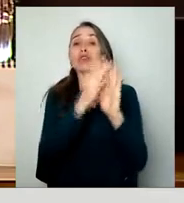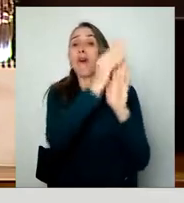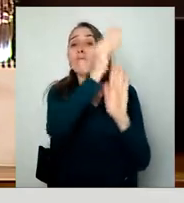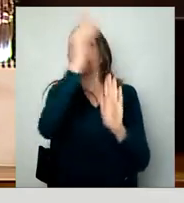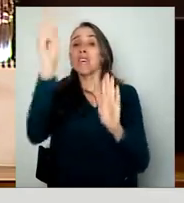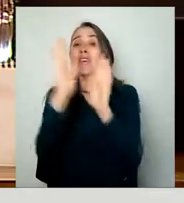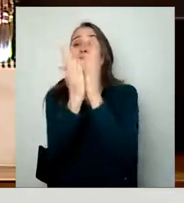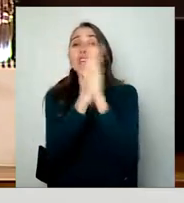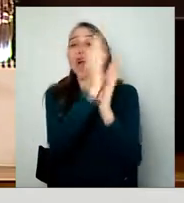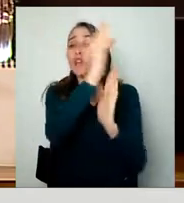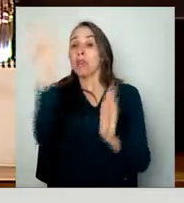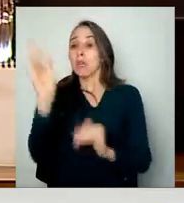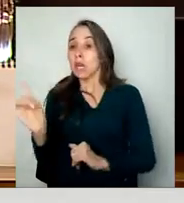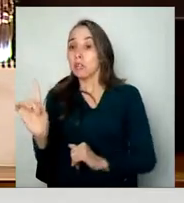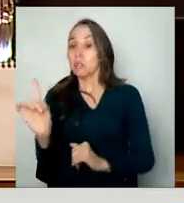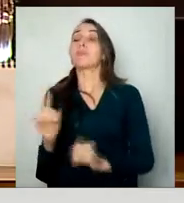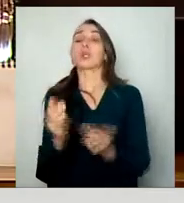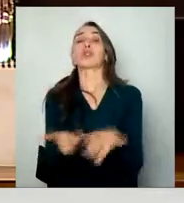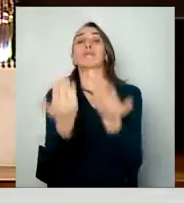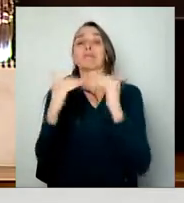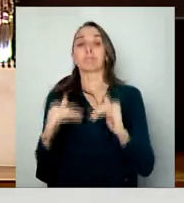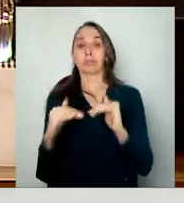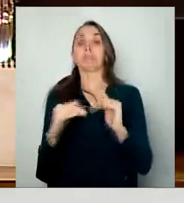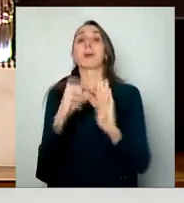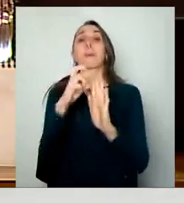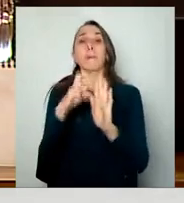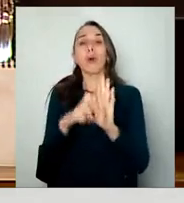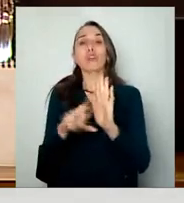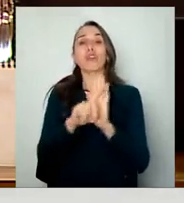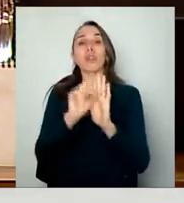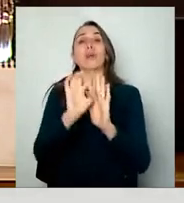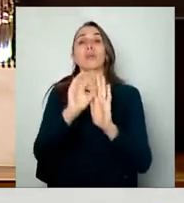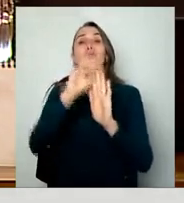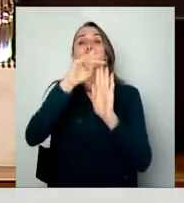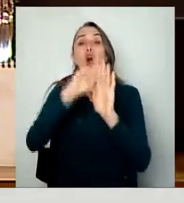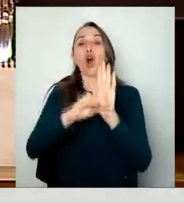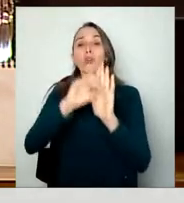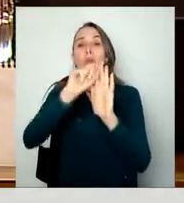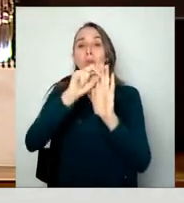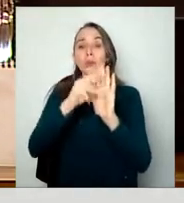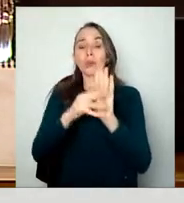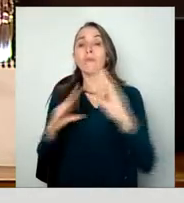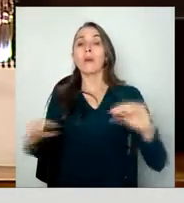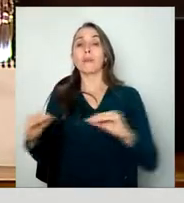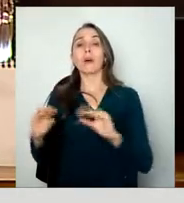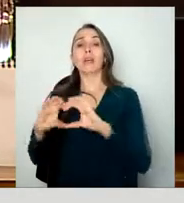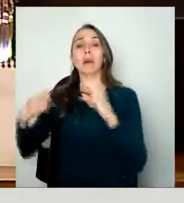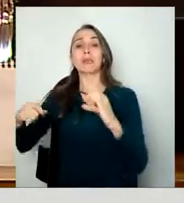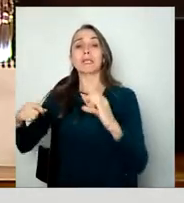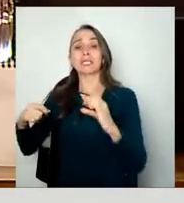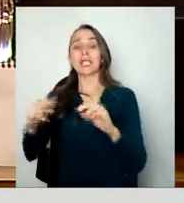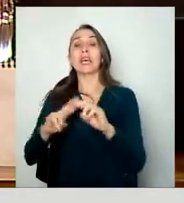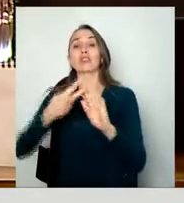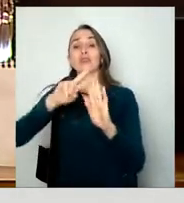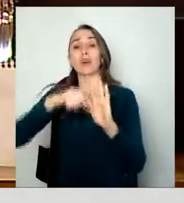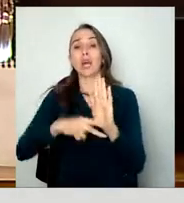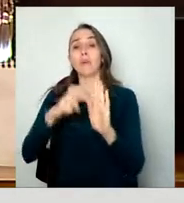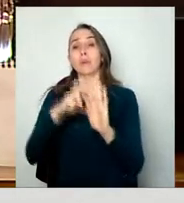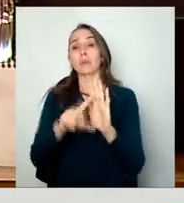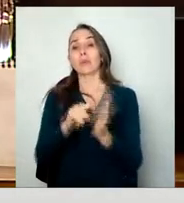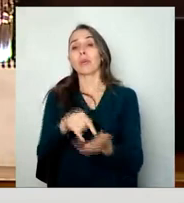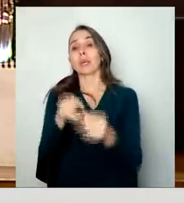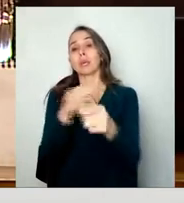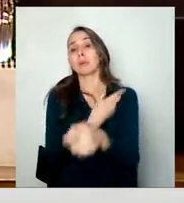Iniciando el orden del día corresponde tratar las modificaciones del senado recaídas en el proyecto de ley originado un mensaje que modifica la ley